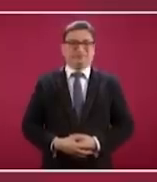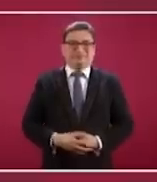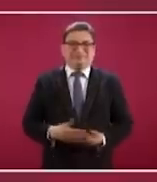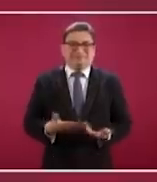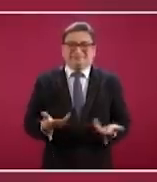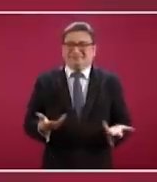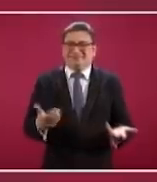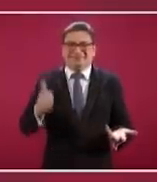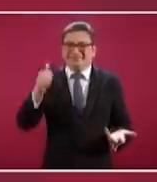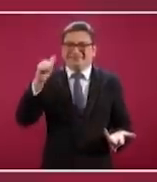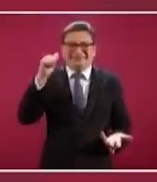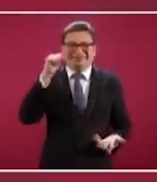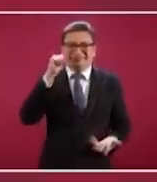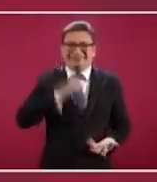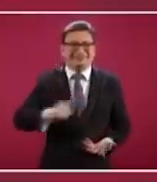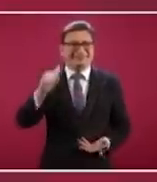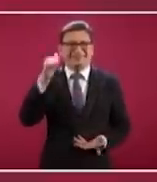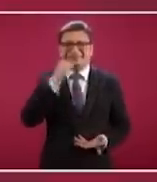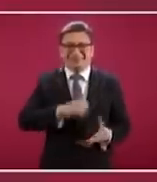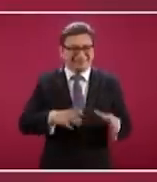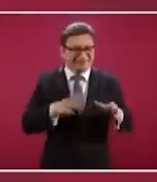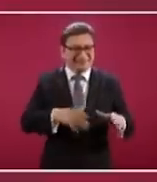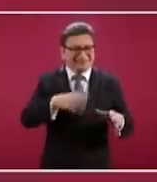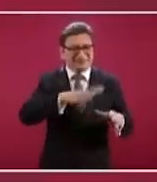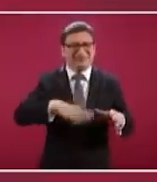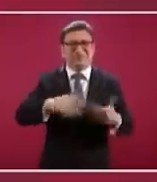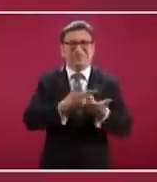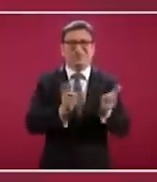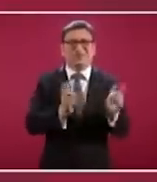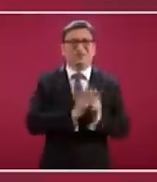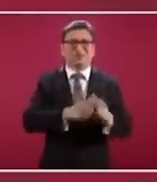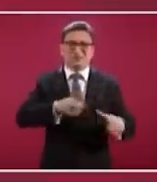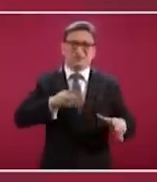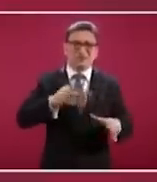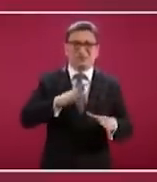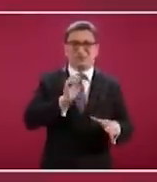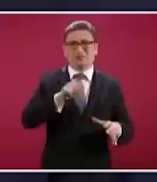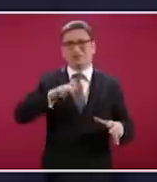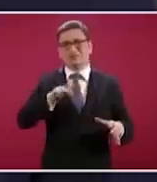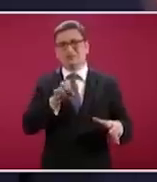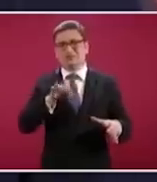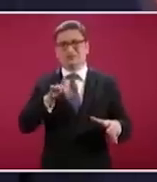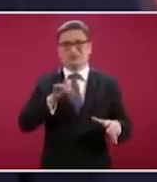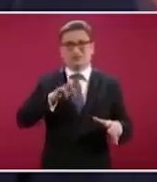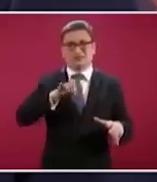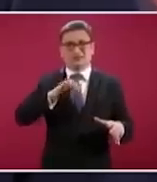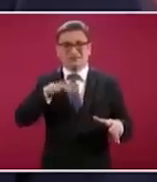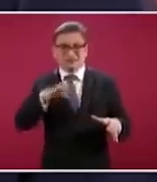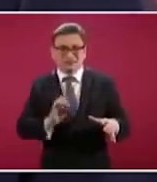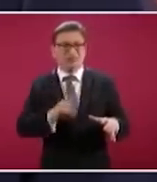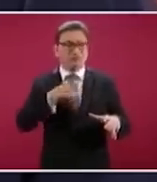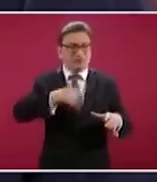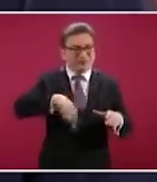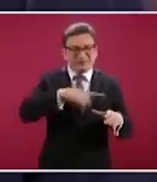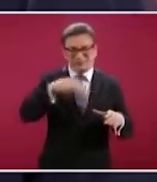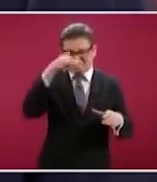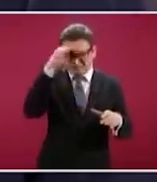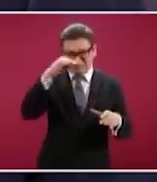Siempre ha existido el conservadurismo, siempre ha existido el pensamiento conservador.